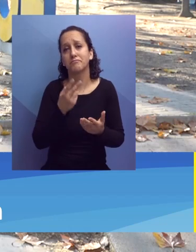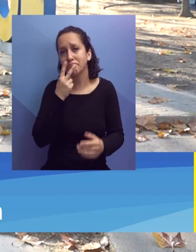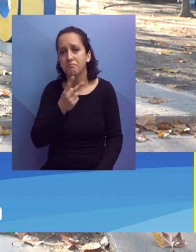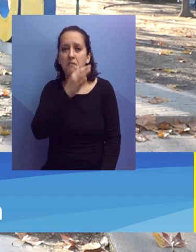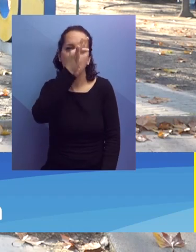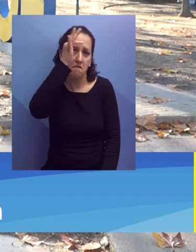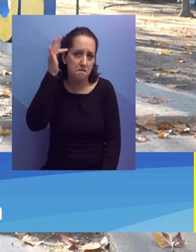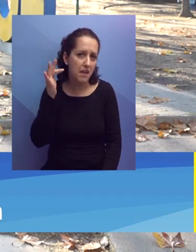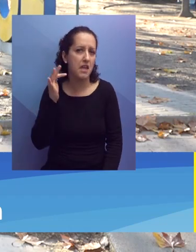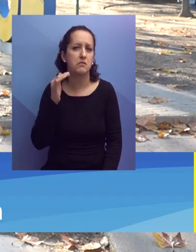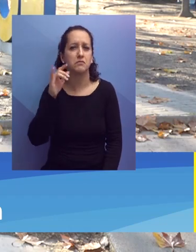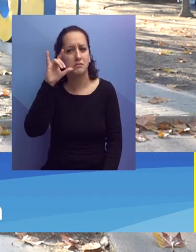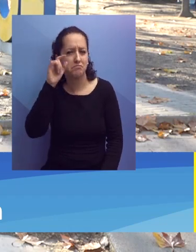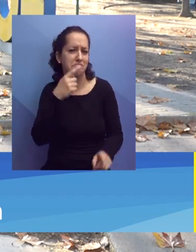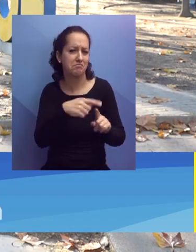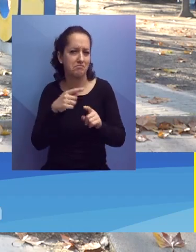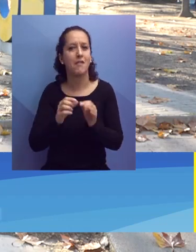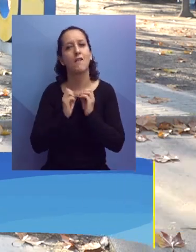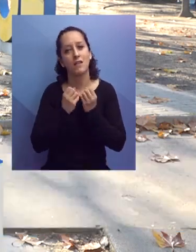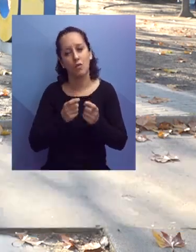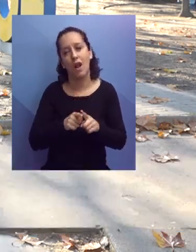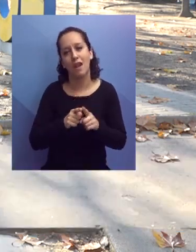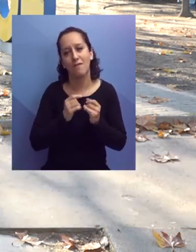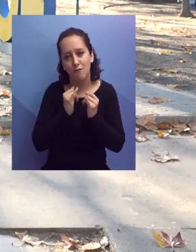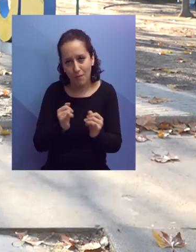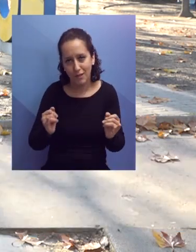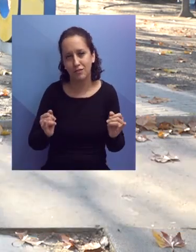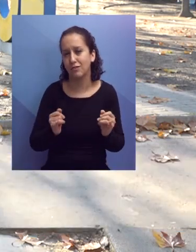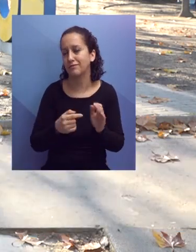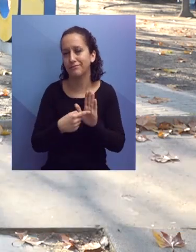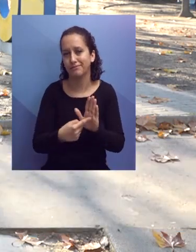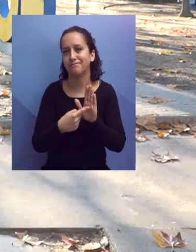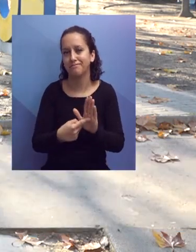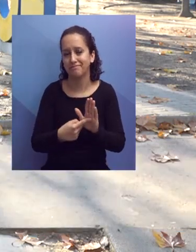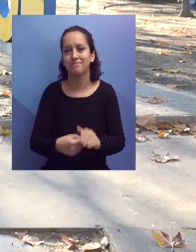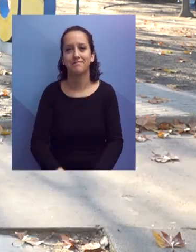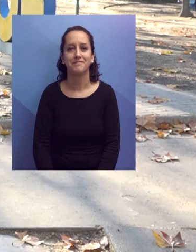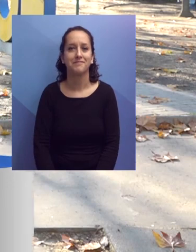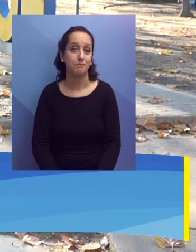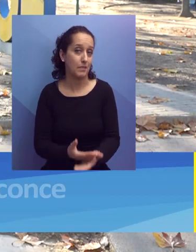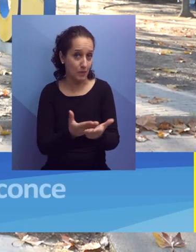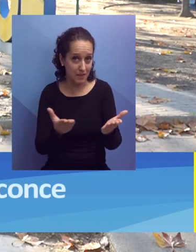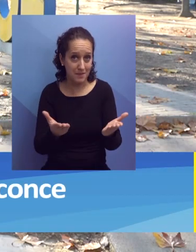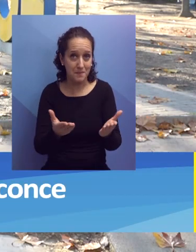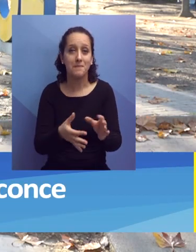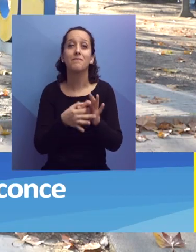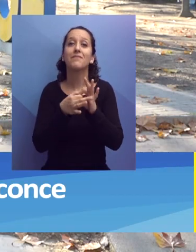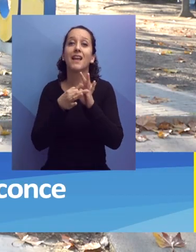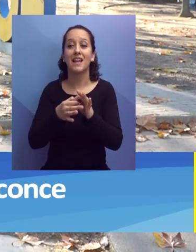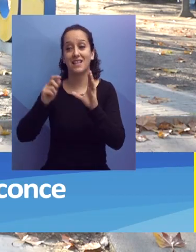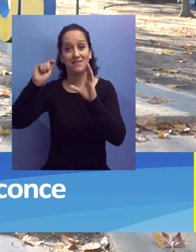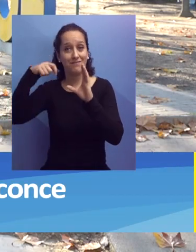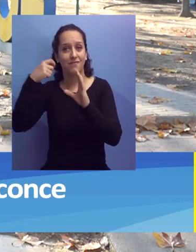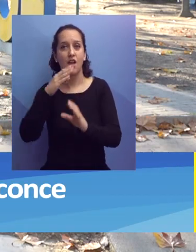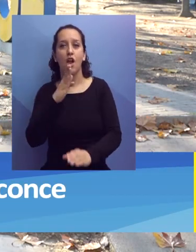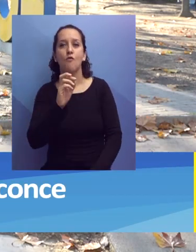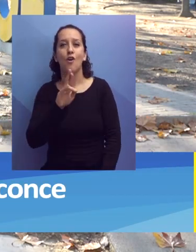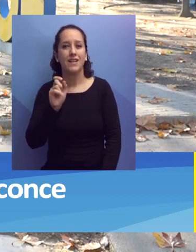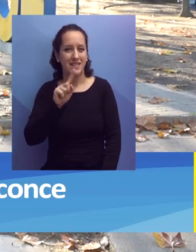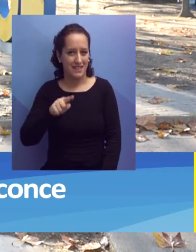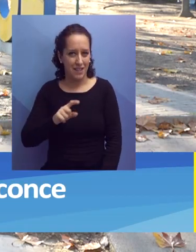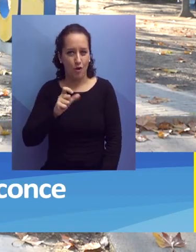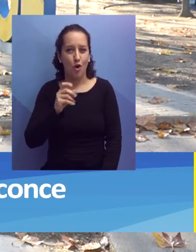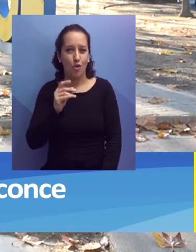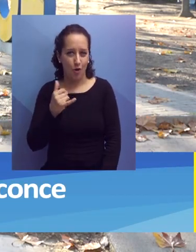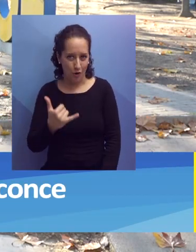www.concepcion.cl y seguirnos a través de todas nuestras redes sociales, donde permanentemente estamos compartiendo información para ustedes. Agradecemos